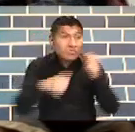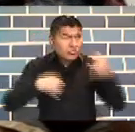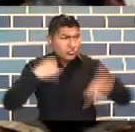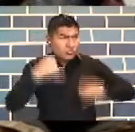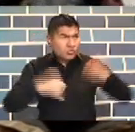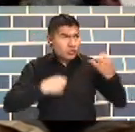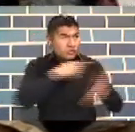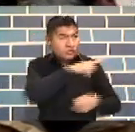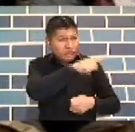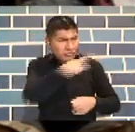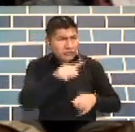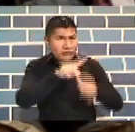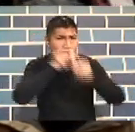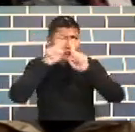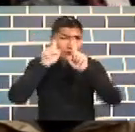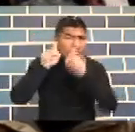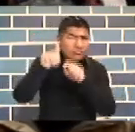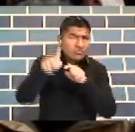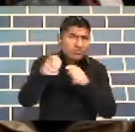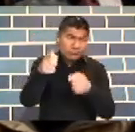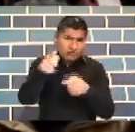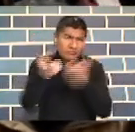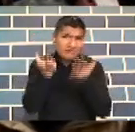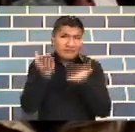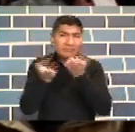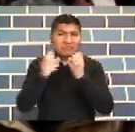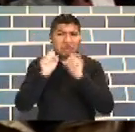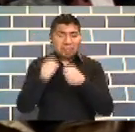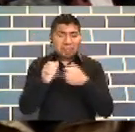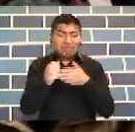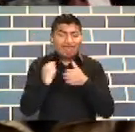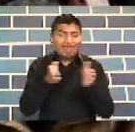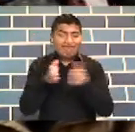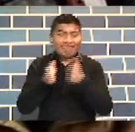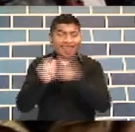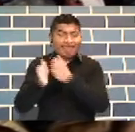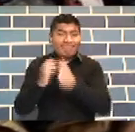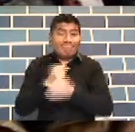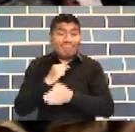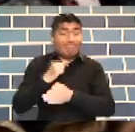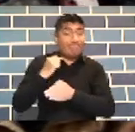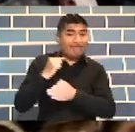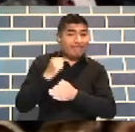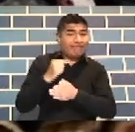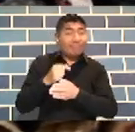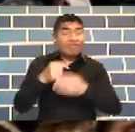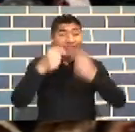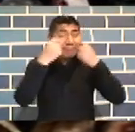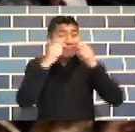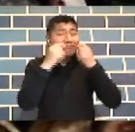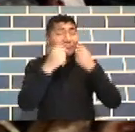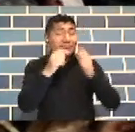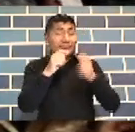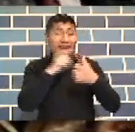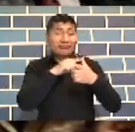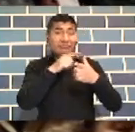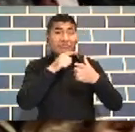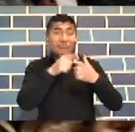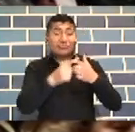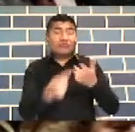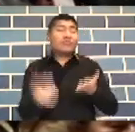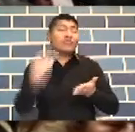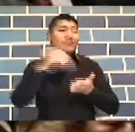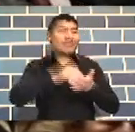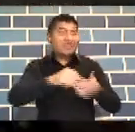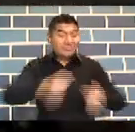se pregunte por la posibilidad de seguir este camino. Atrevernos entonces a echar nuevamente